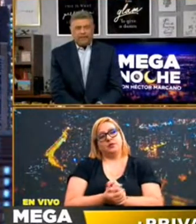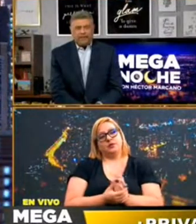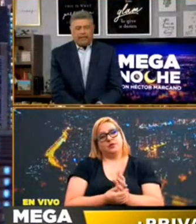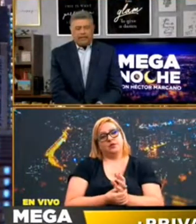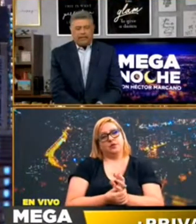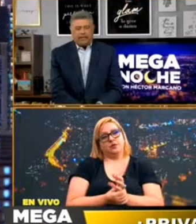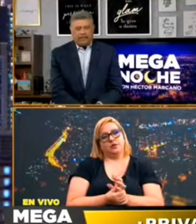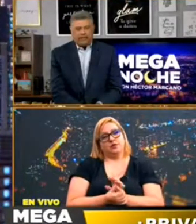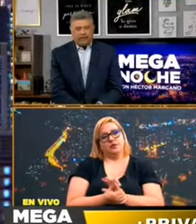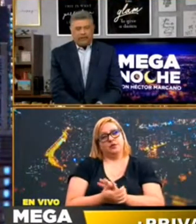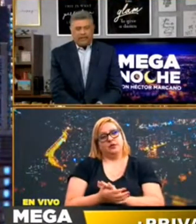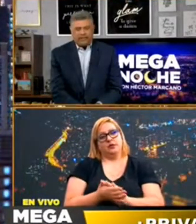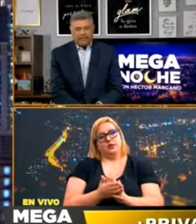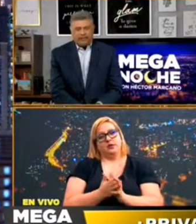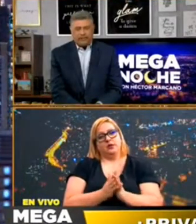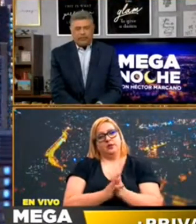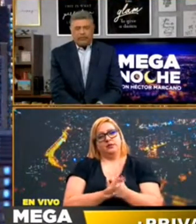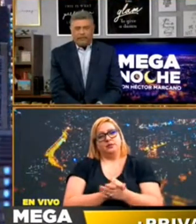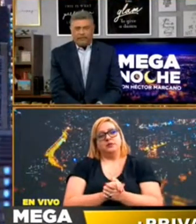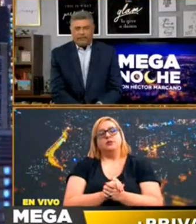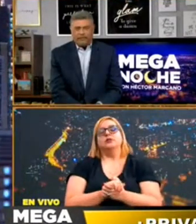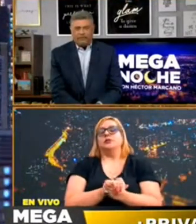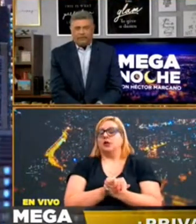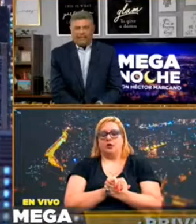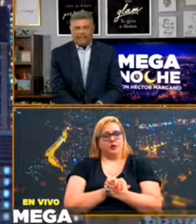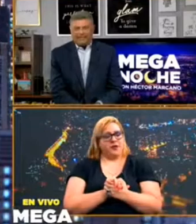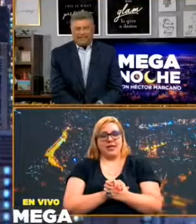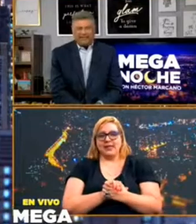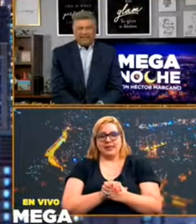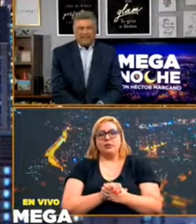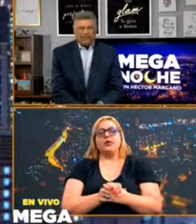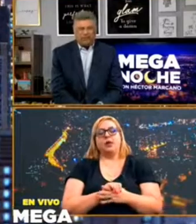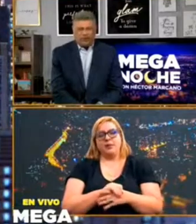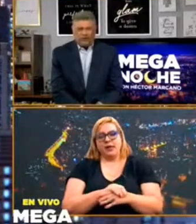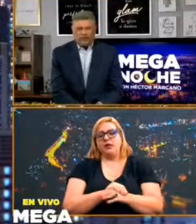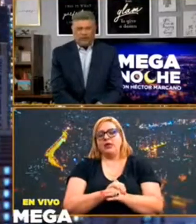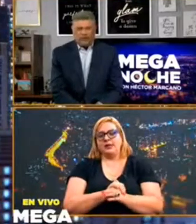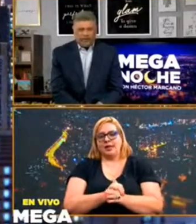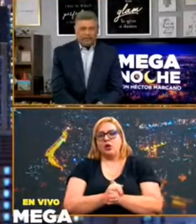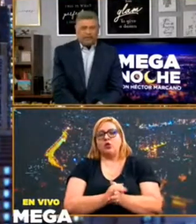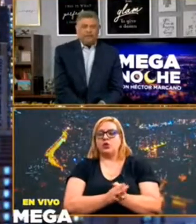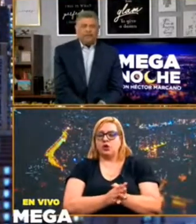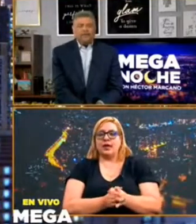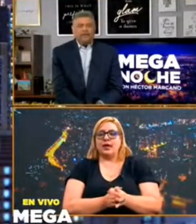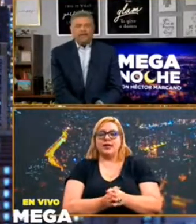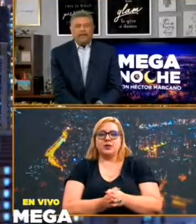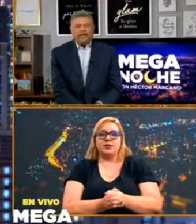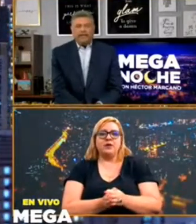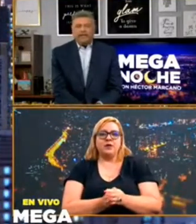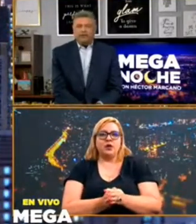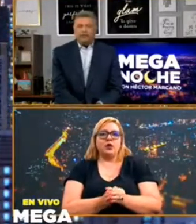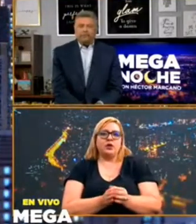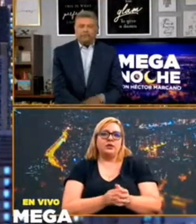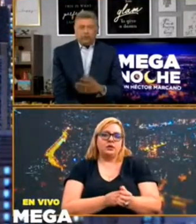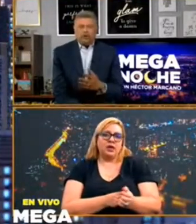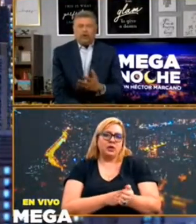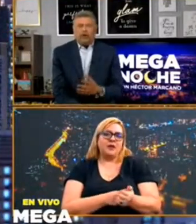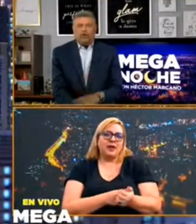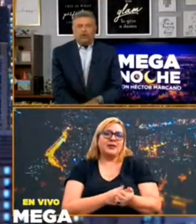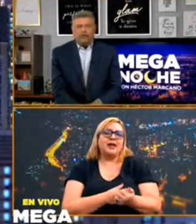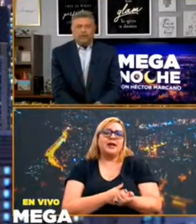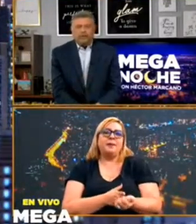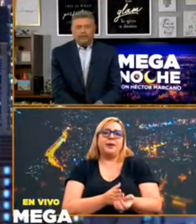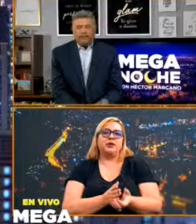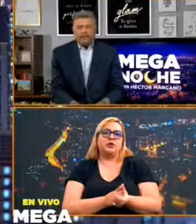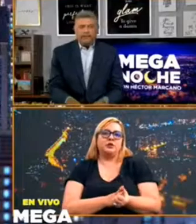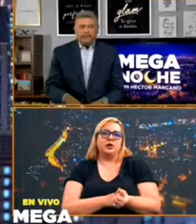la gobernadora, que le llamó con un epíteto bastante feísimo y también hice alocución a eso en mi video hoy. Yo conozco a Julio. Es una falta